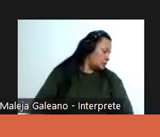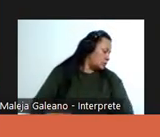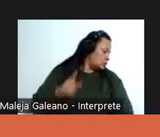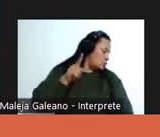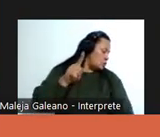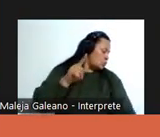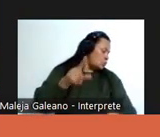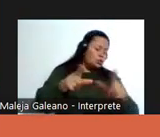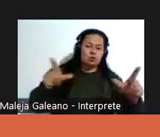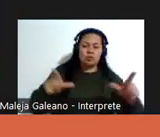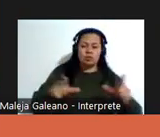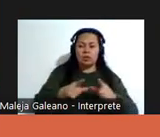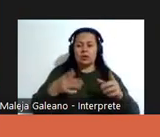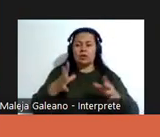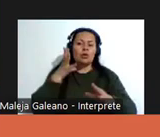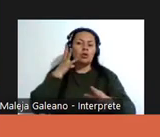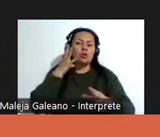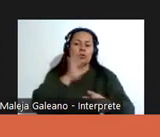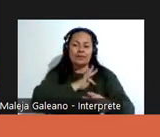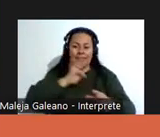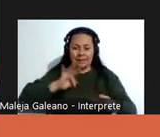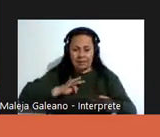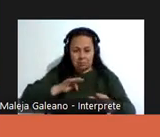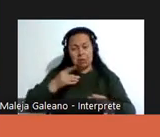hizo tan bello, una terapia. Qué bonito.